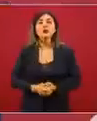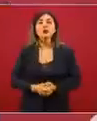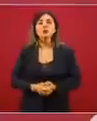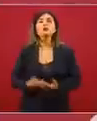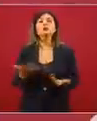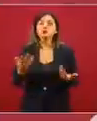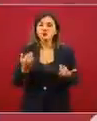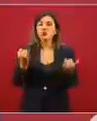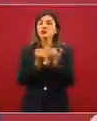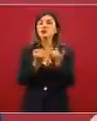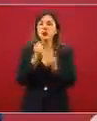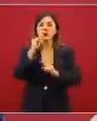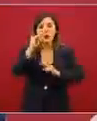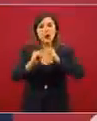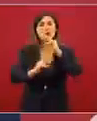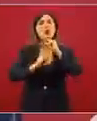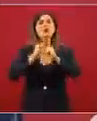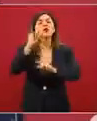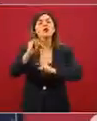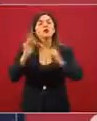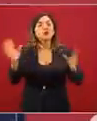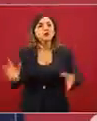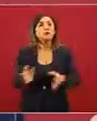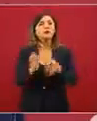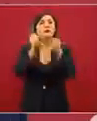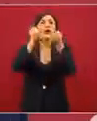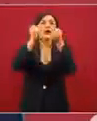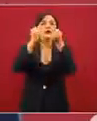poco a poco se ha ido recuperando